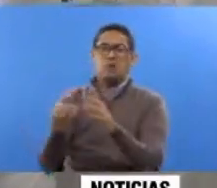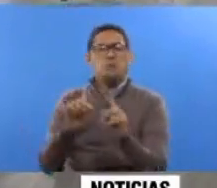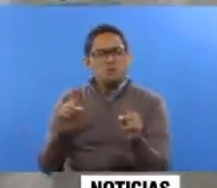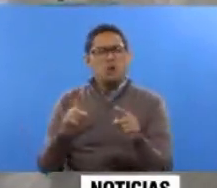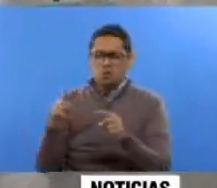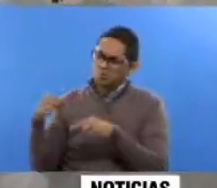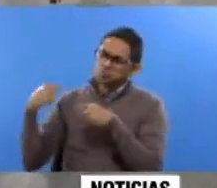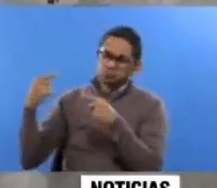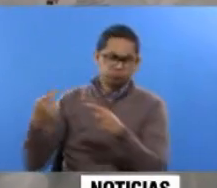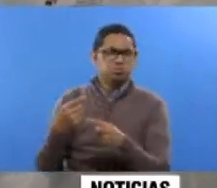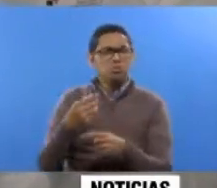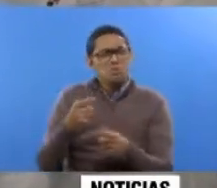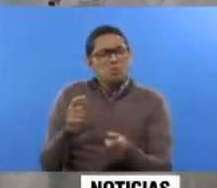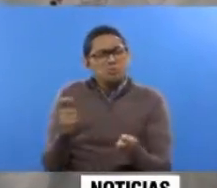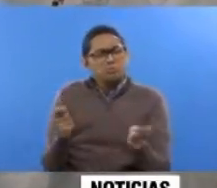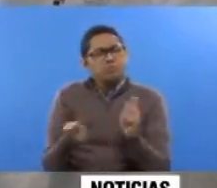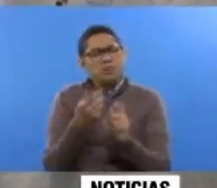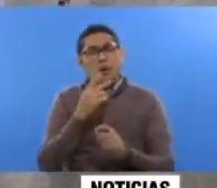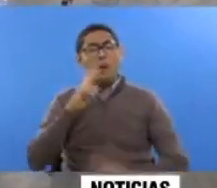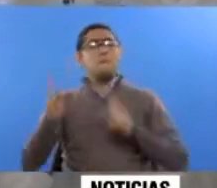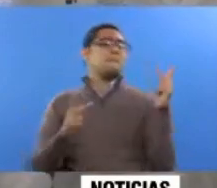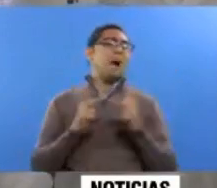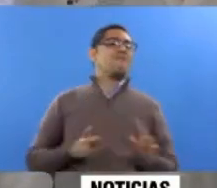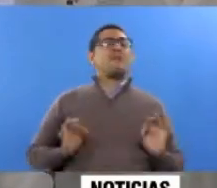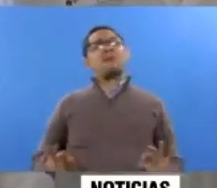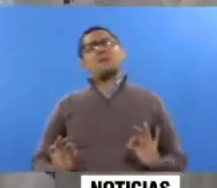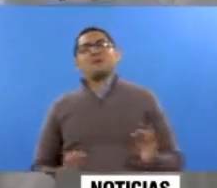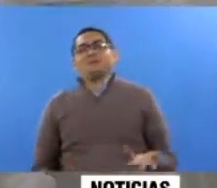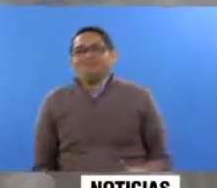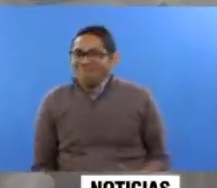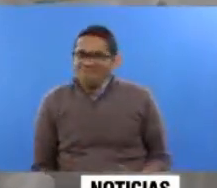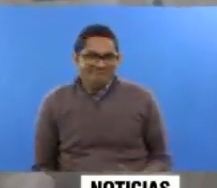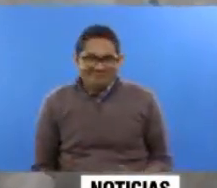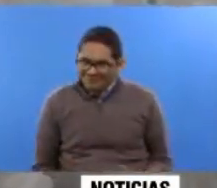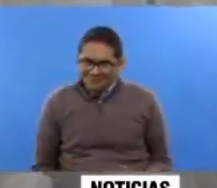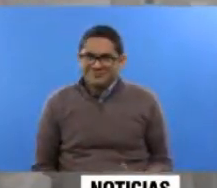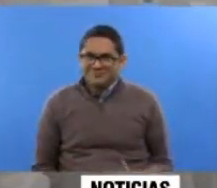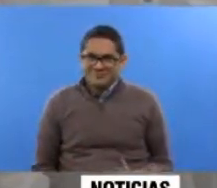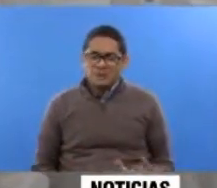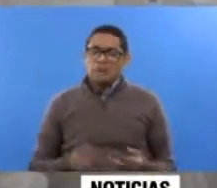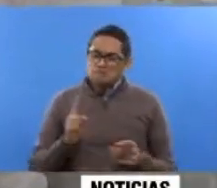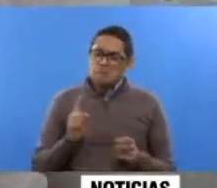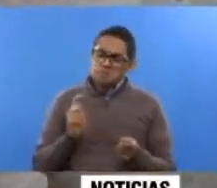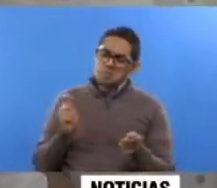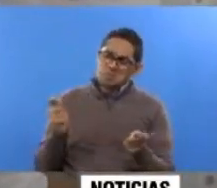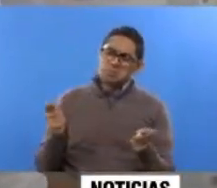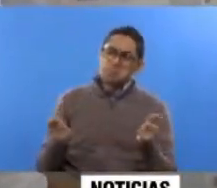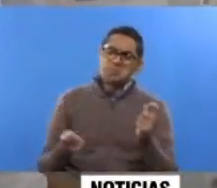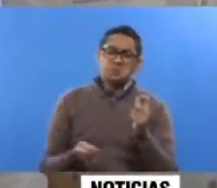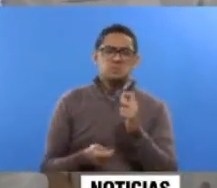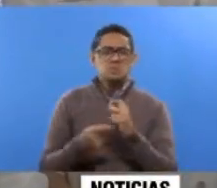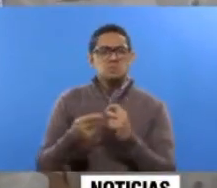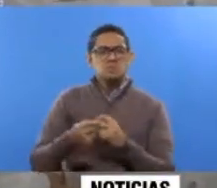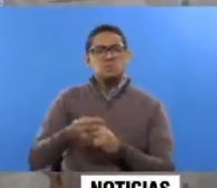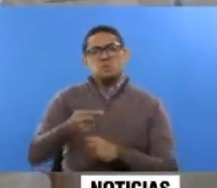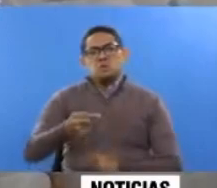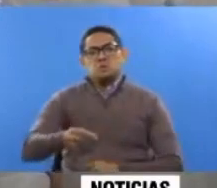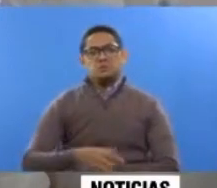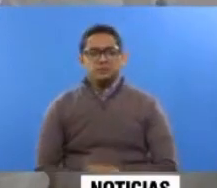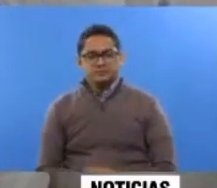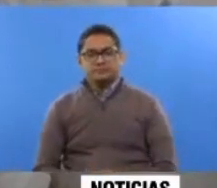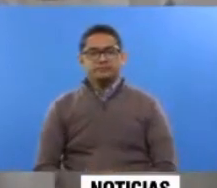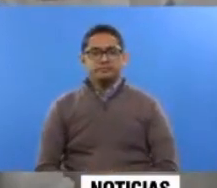hay programa perfecto. No hay problema. Queremos ser prácticos. Y en la vida hay que ser práctico.